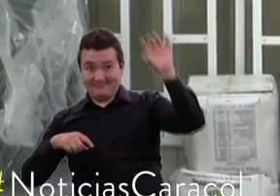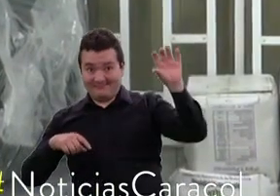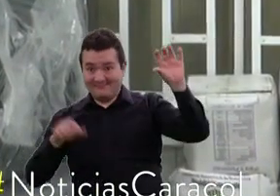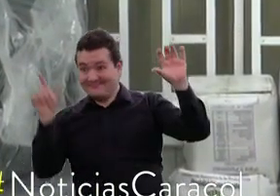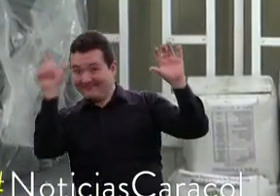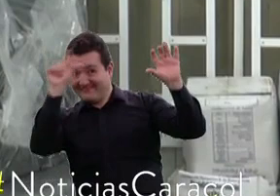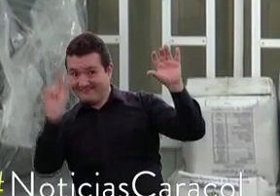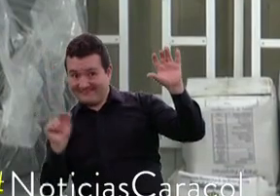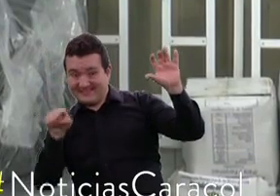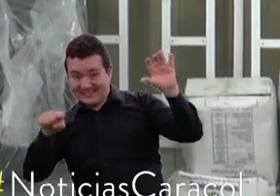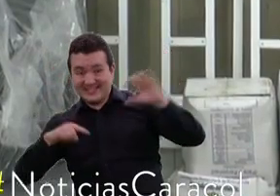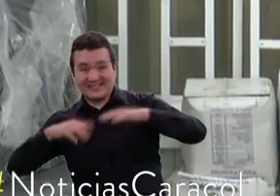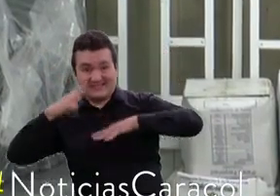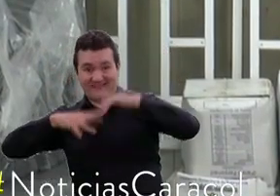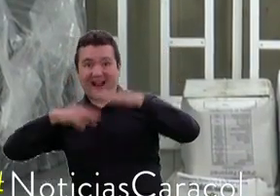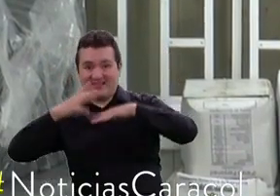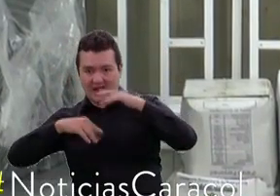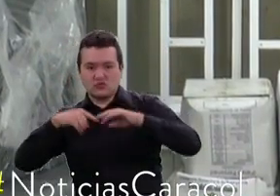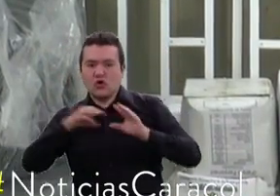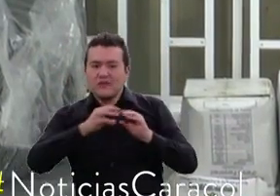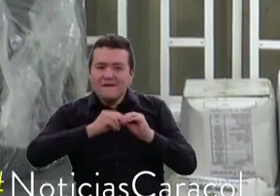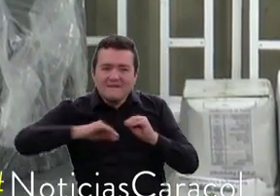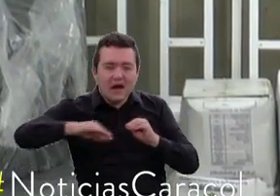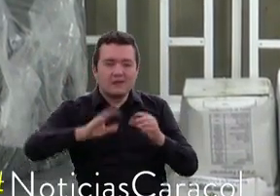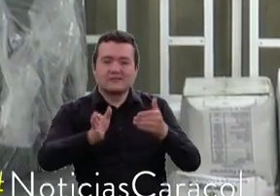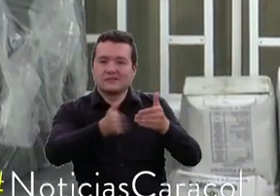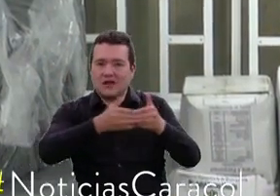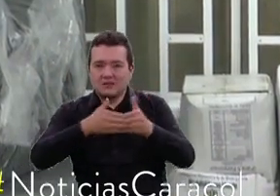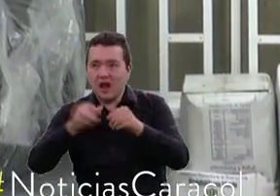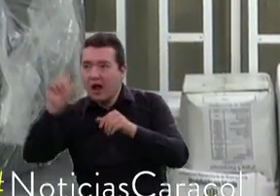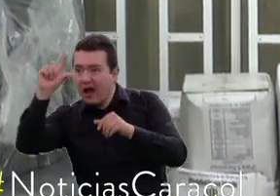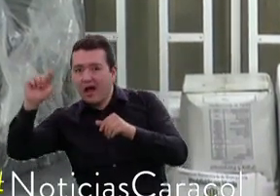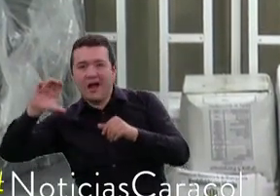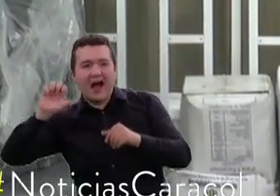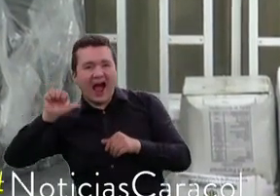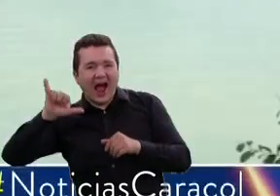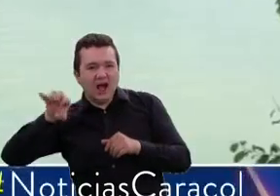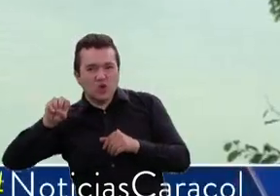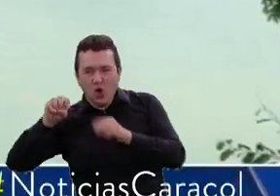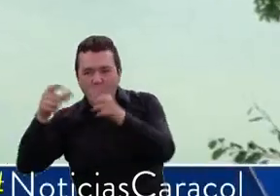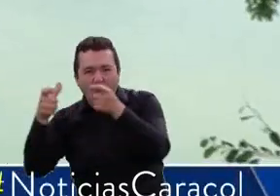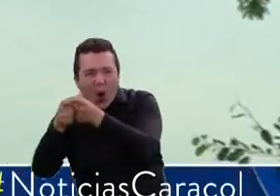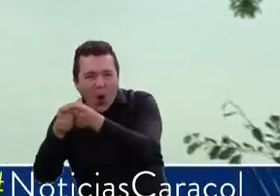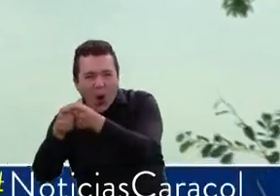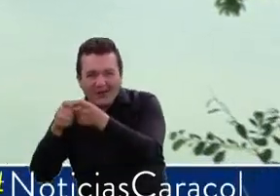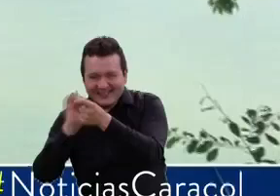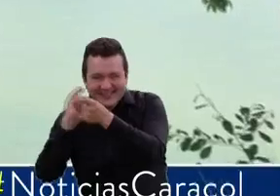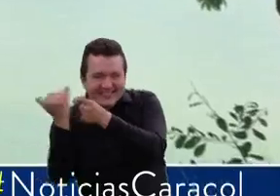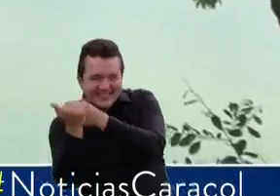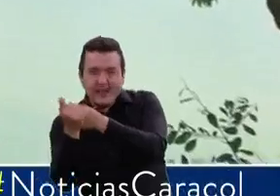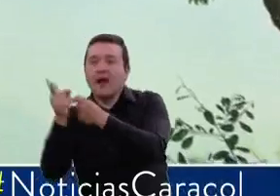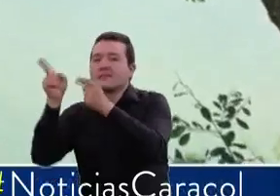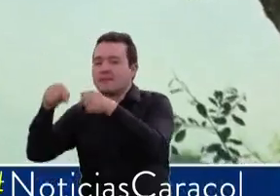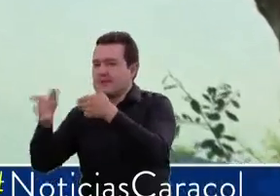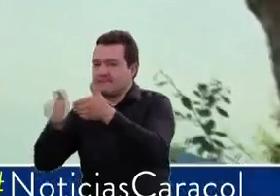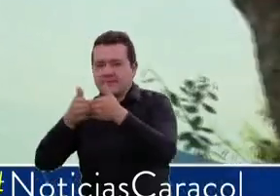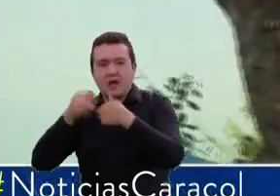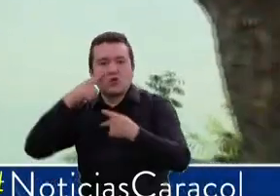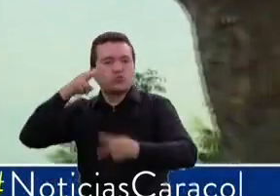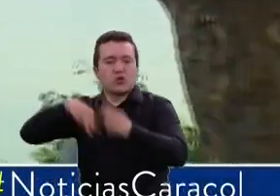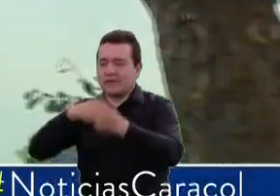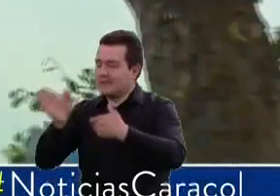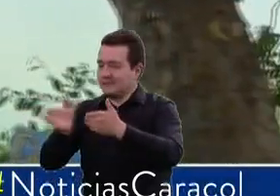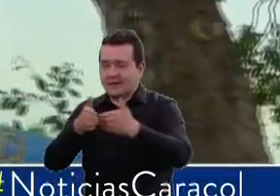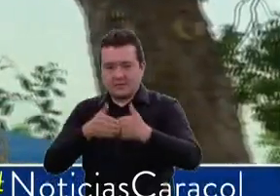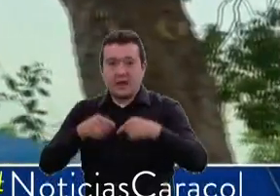medidas como el cierre de playas y cayos, tanto para residentes como para turistas, y también empezará a regir a partir de hoy